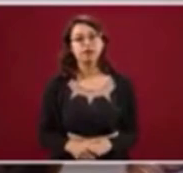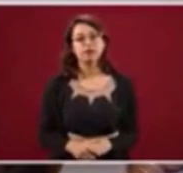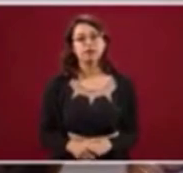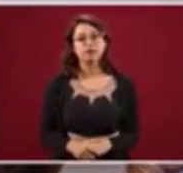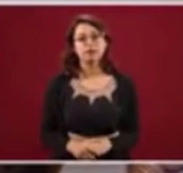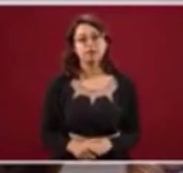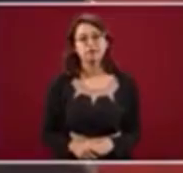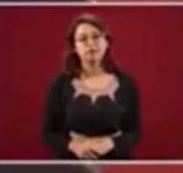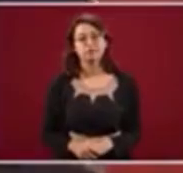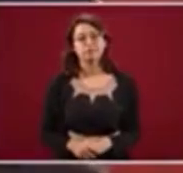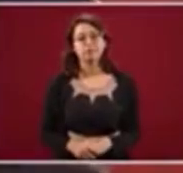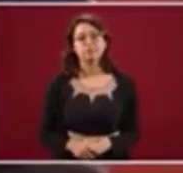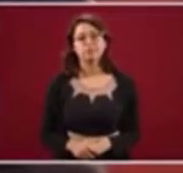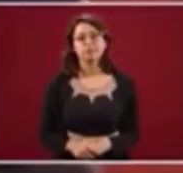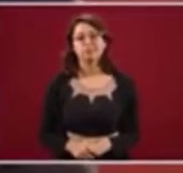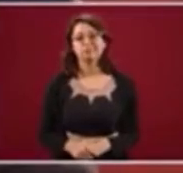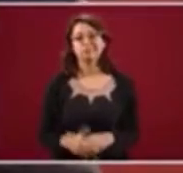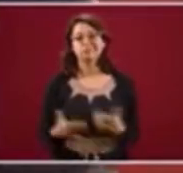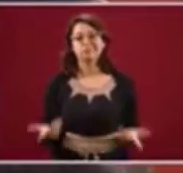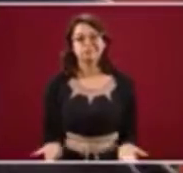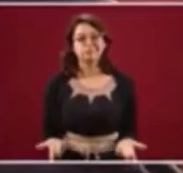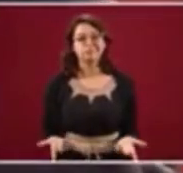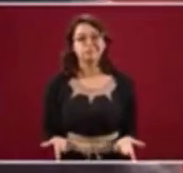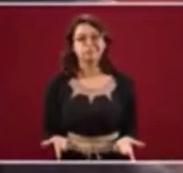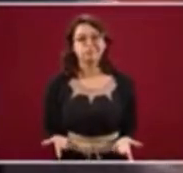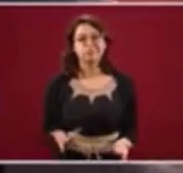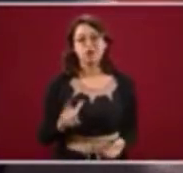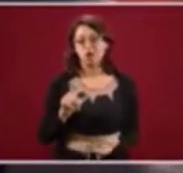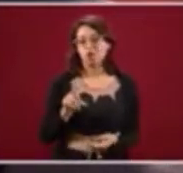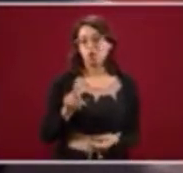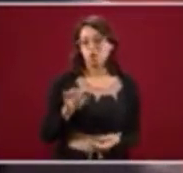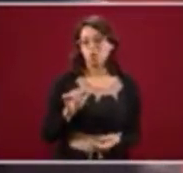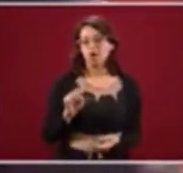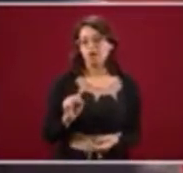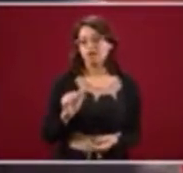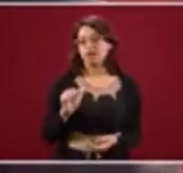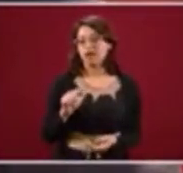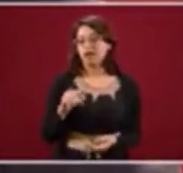por recomendación de Lucas Alamán,